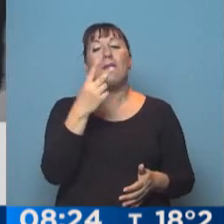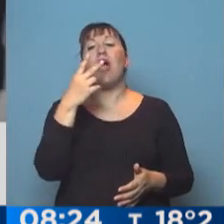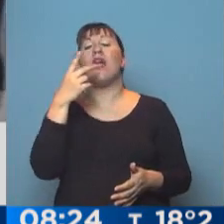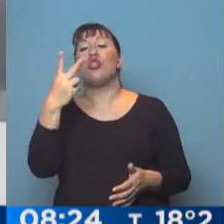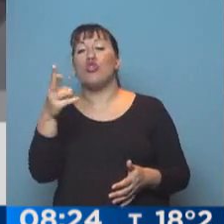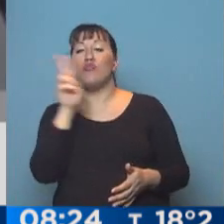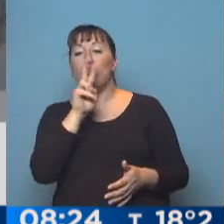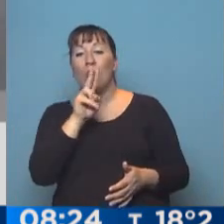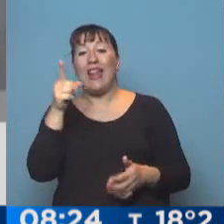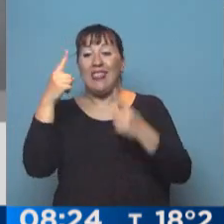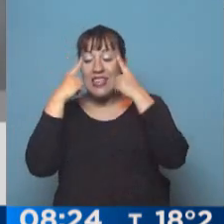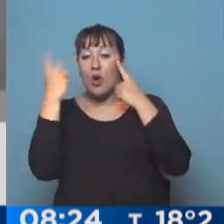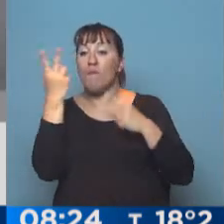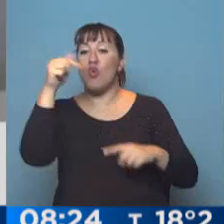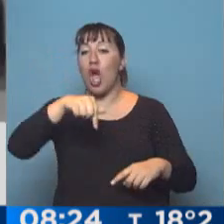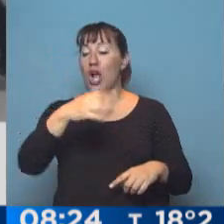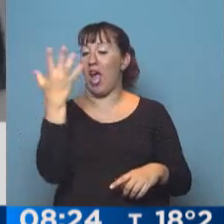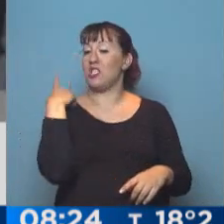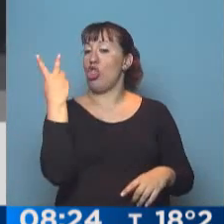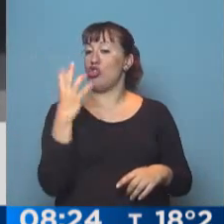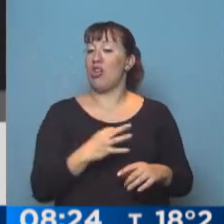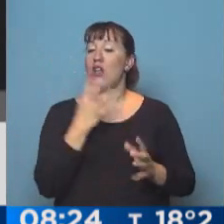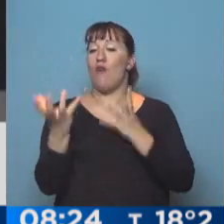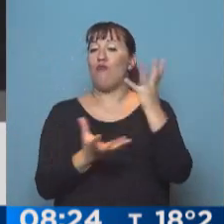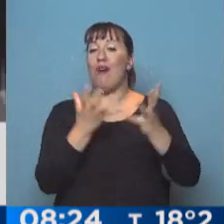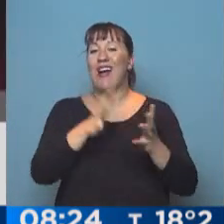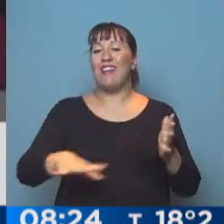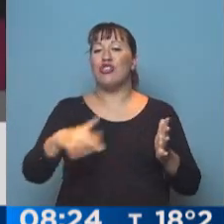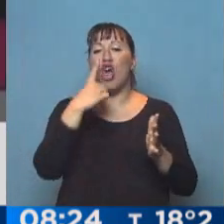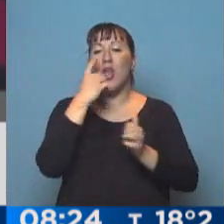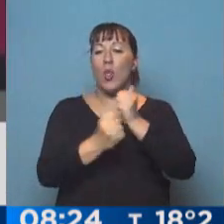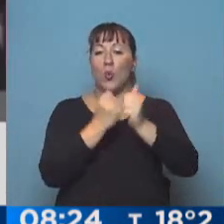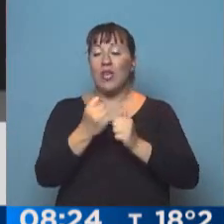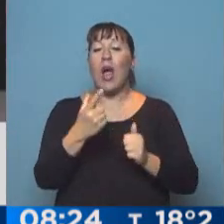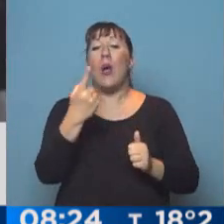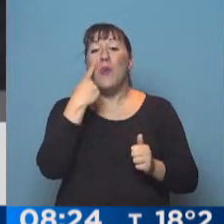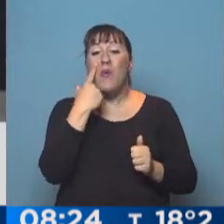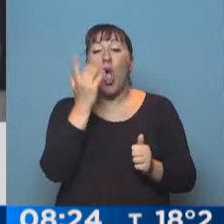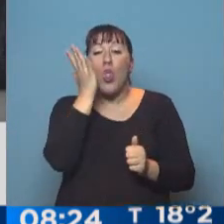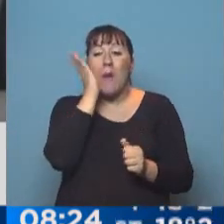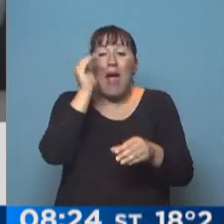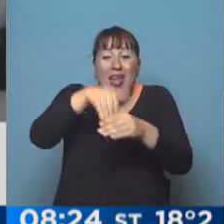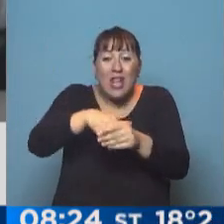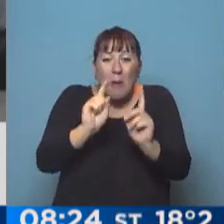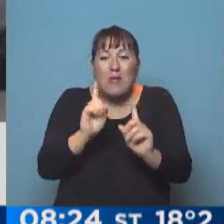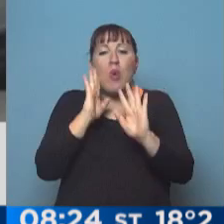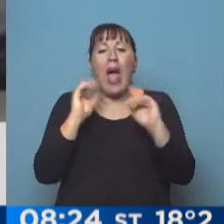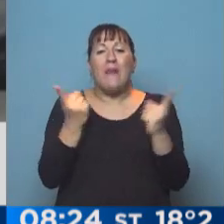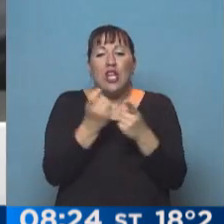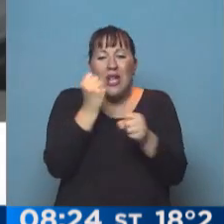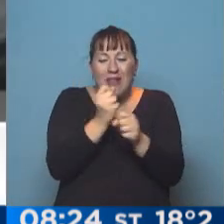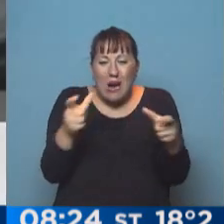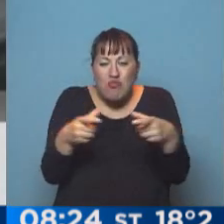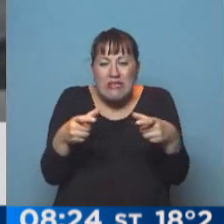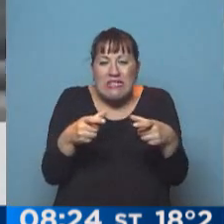que murieron acá hace dos años en un incendio en la zona industrial de prato que vivían y dormían en la misma habitación en que trabajaba en un espacio muy pequeño